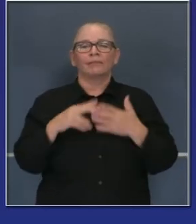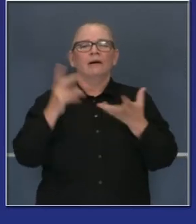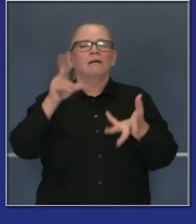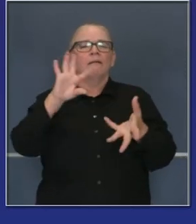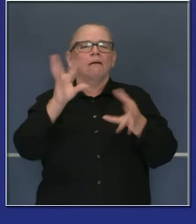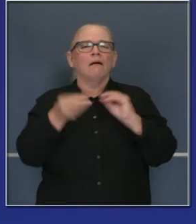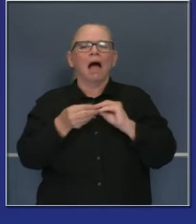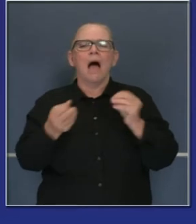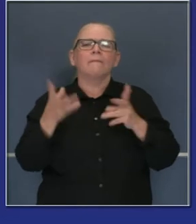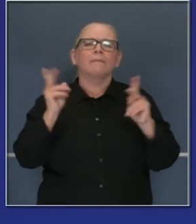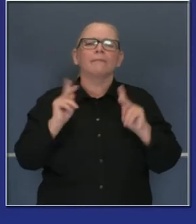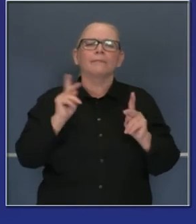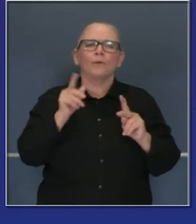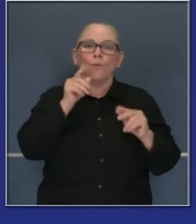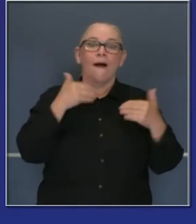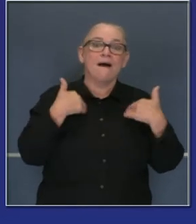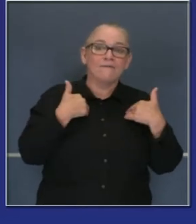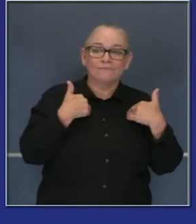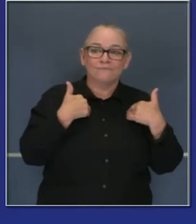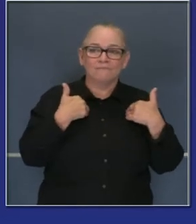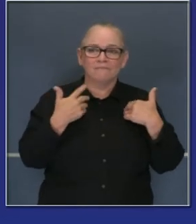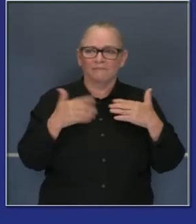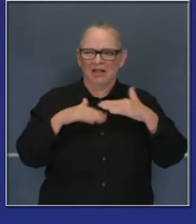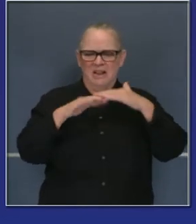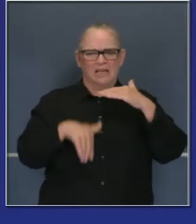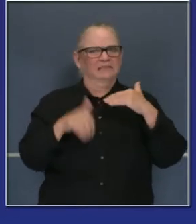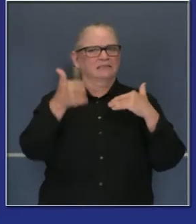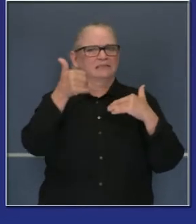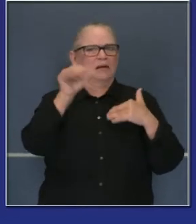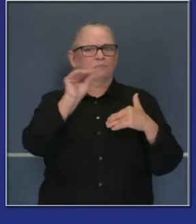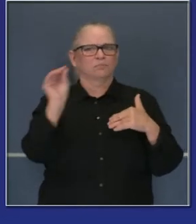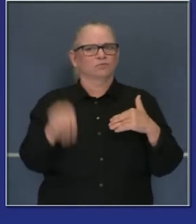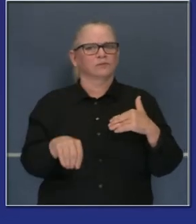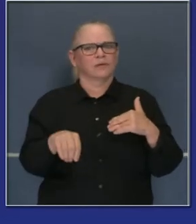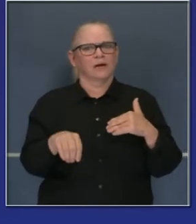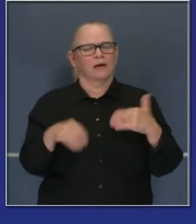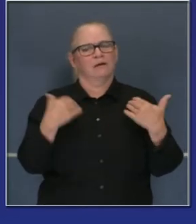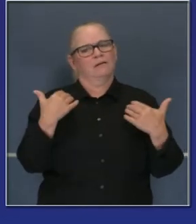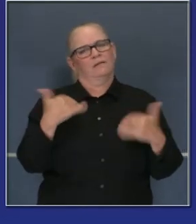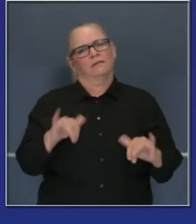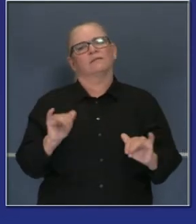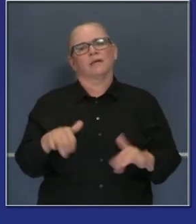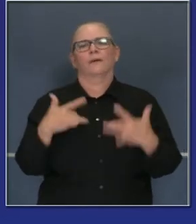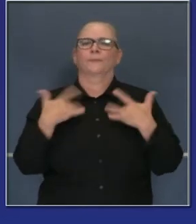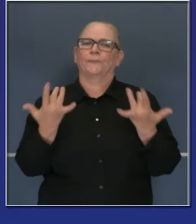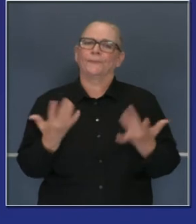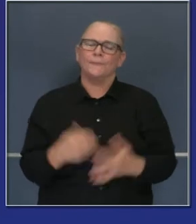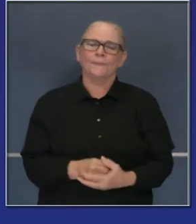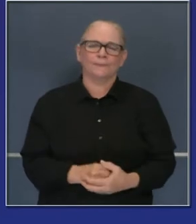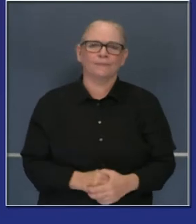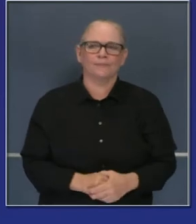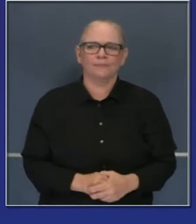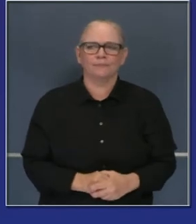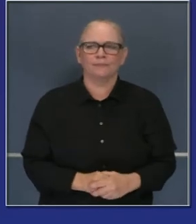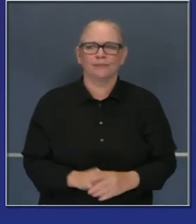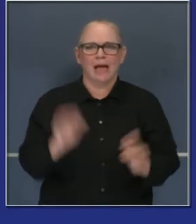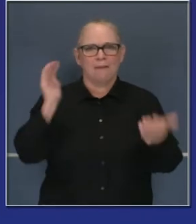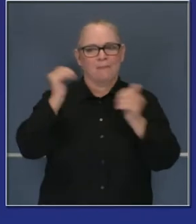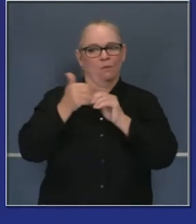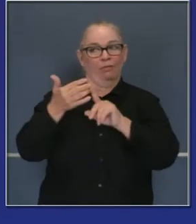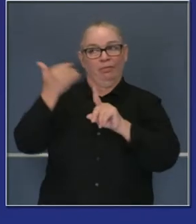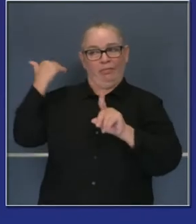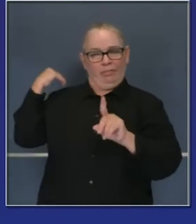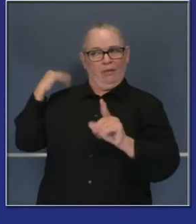cuidado intensivo representa el 10 por ciento de la capacidad total que ha bajado sustancialmente comparado con los números que habíamos